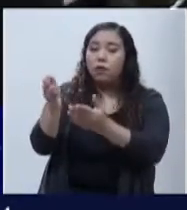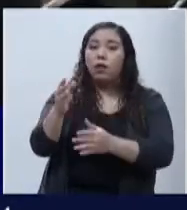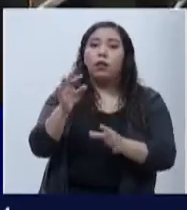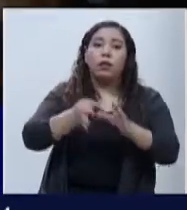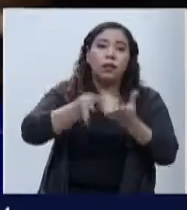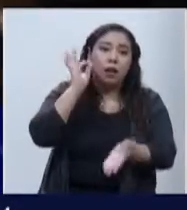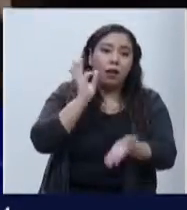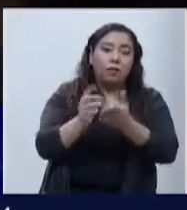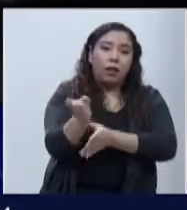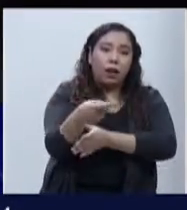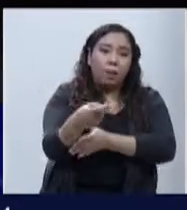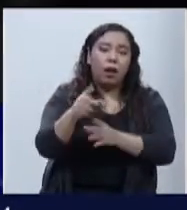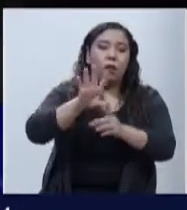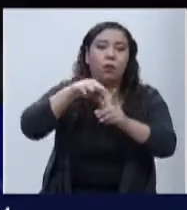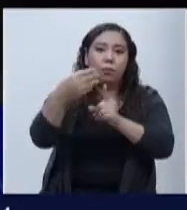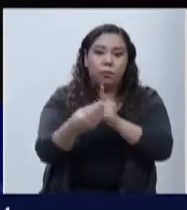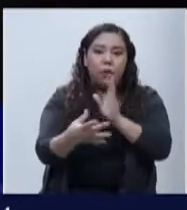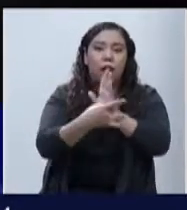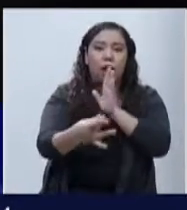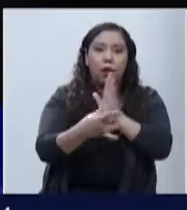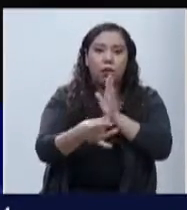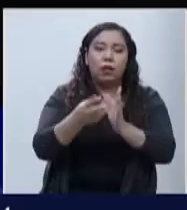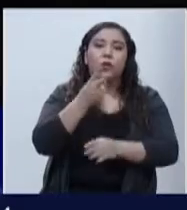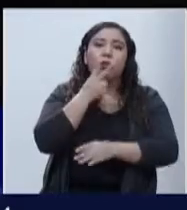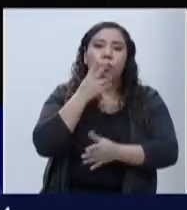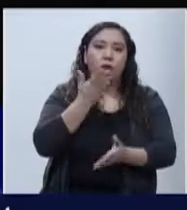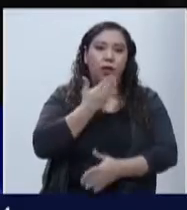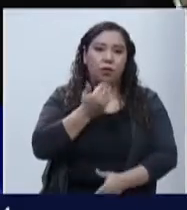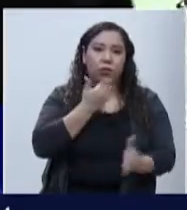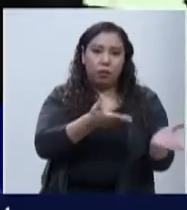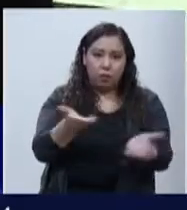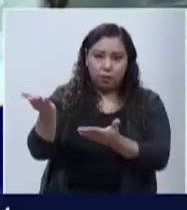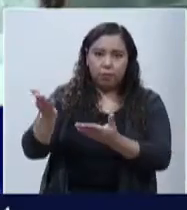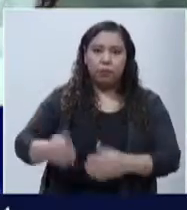palma camarón tabaco y azúcar